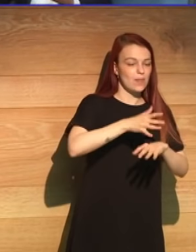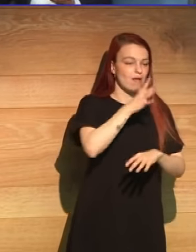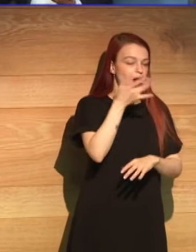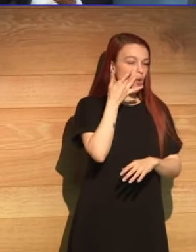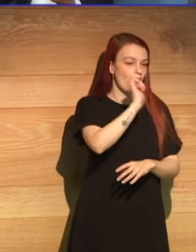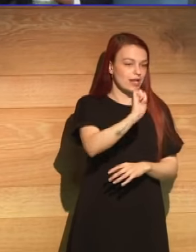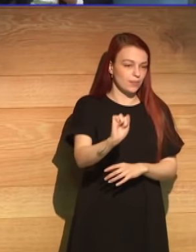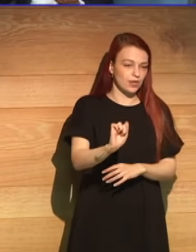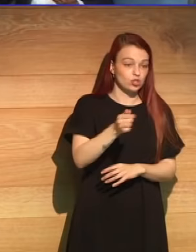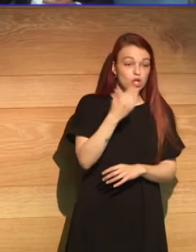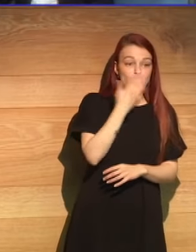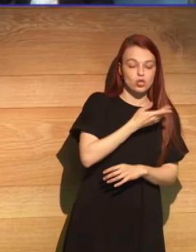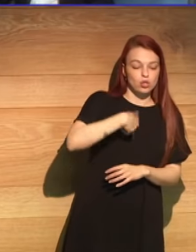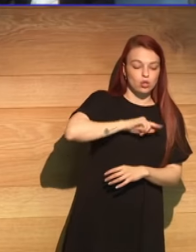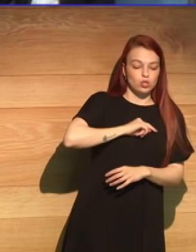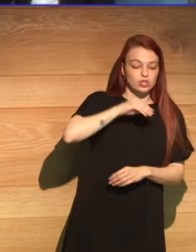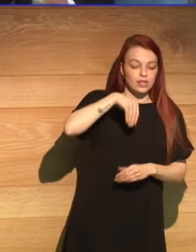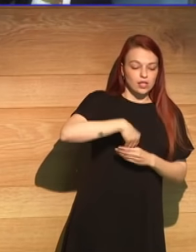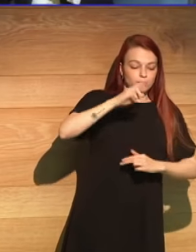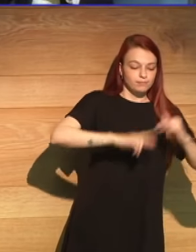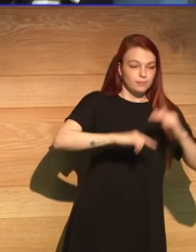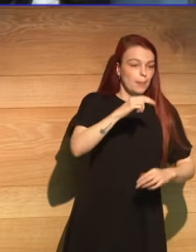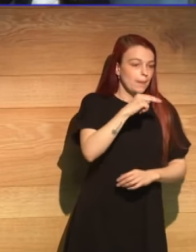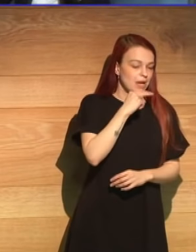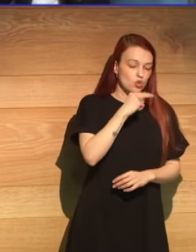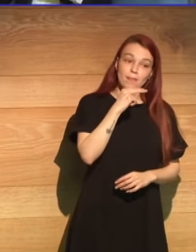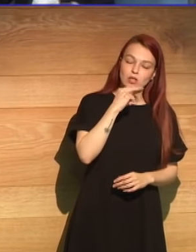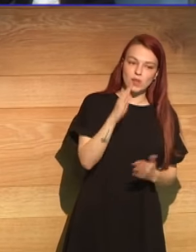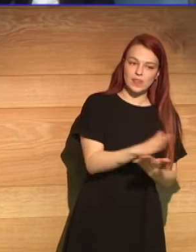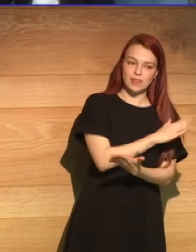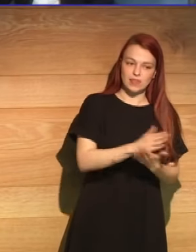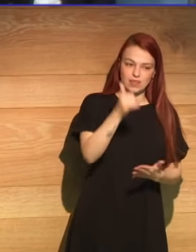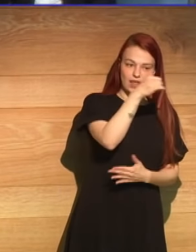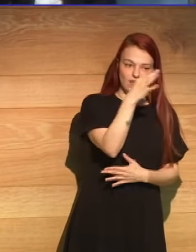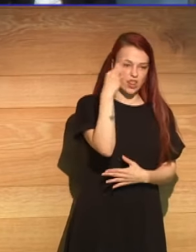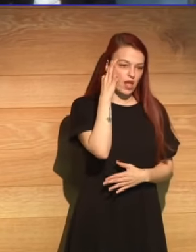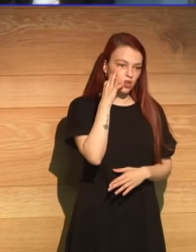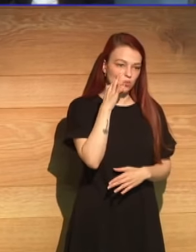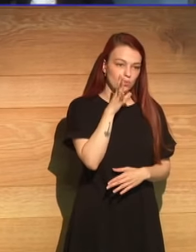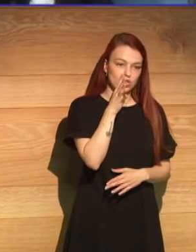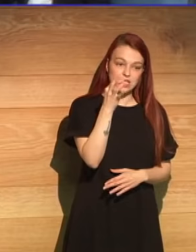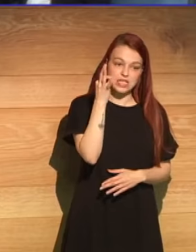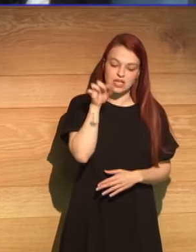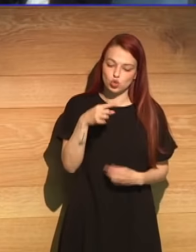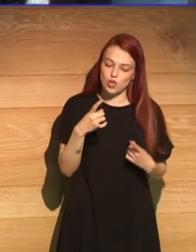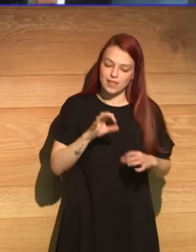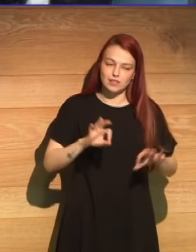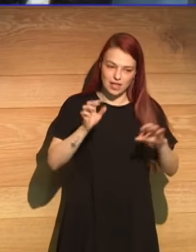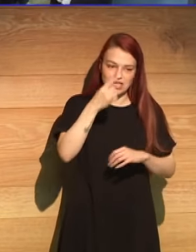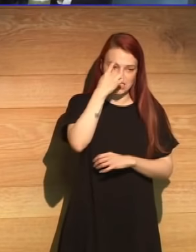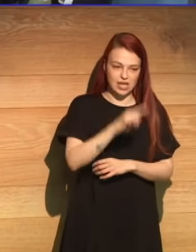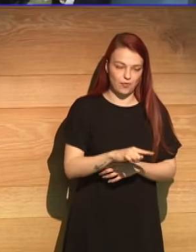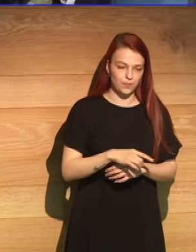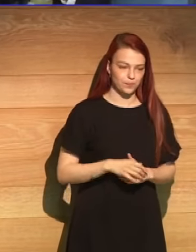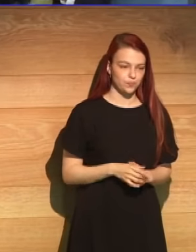es un punto donde construimos letrinas, baños diferenciados que tienen en cuenta las necesidades muy especiales de las niñas, donde damos